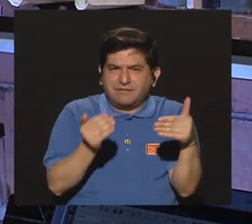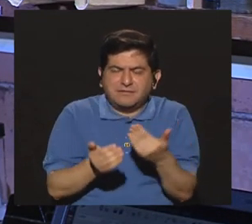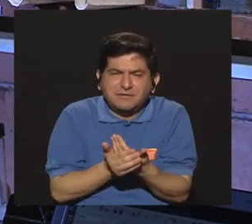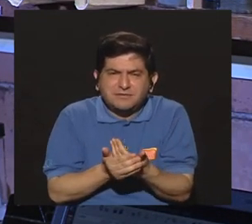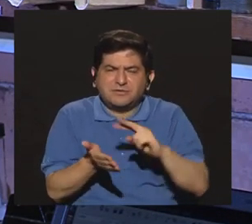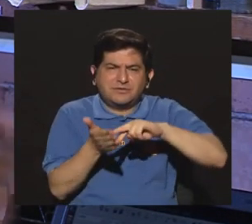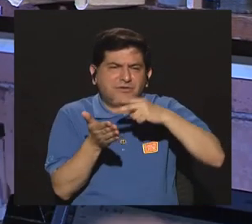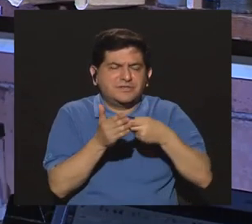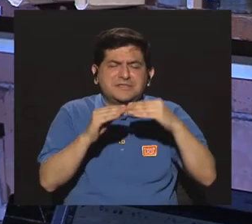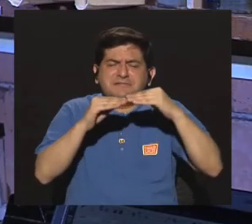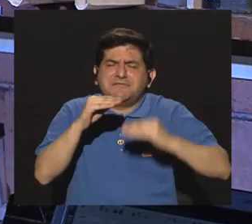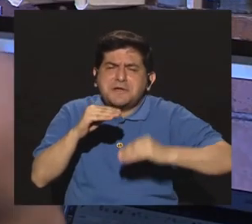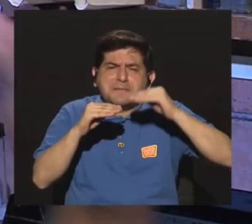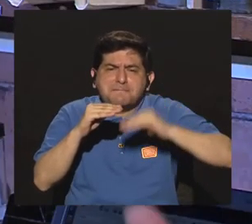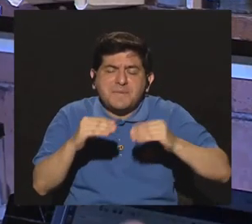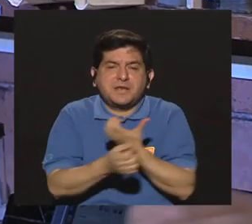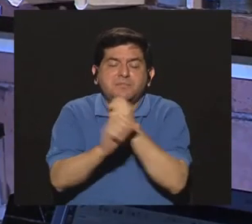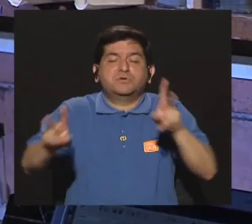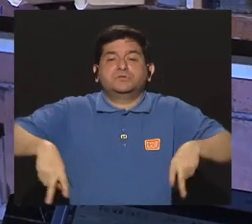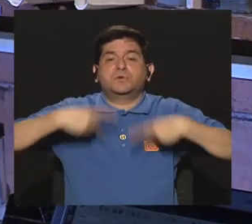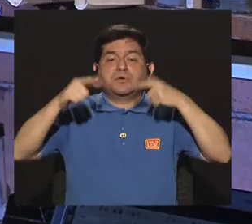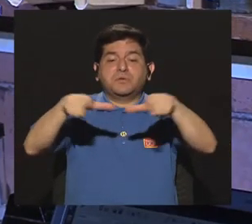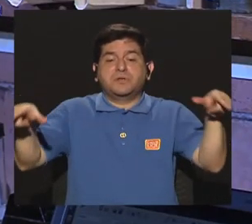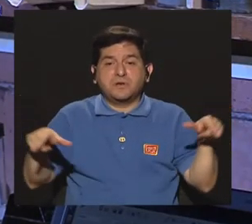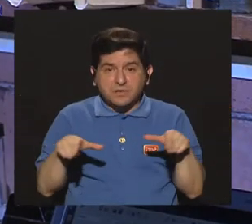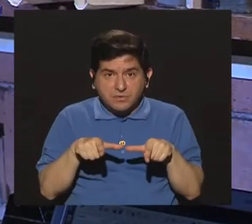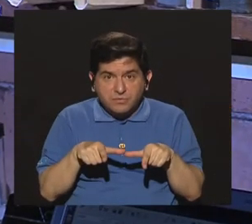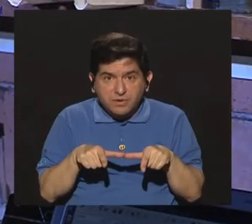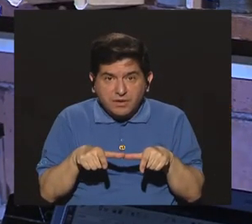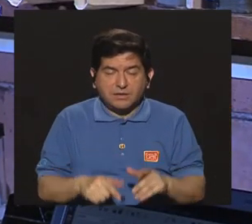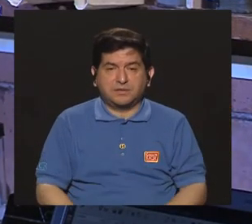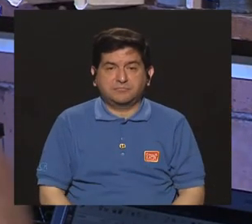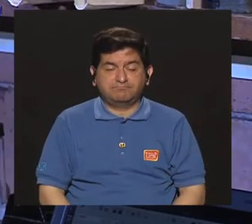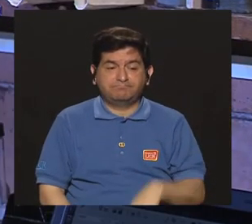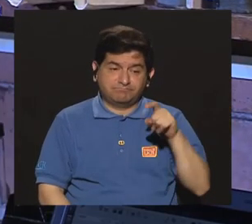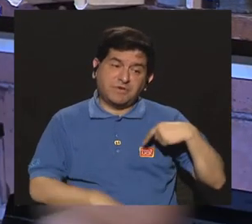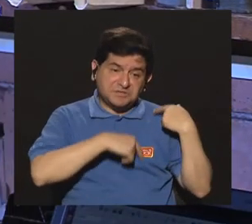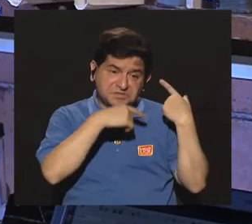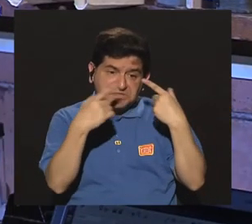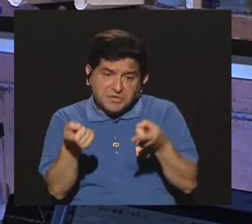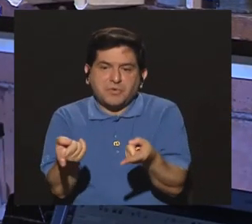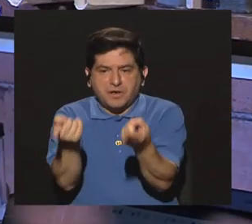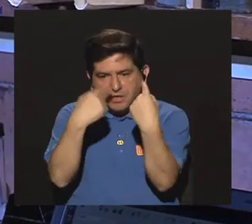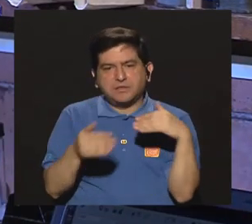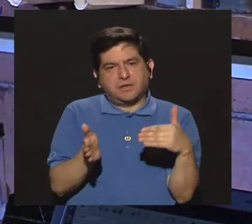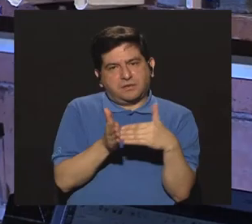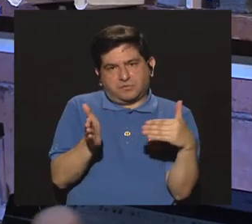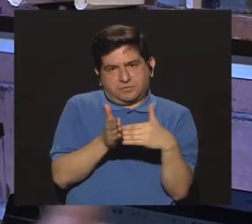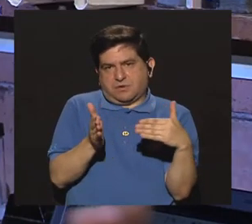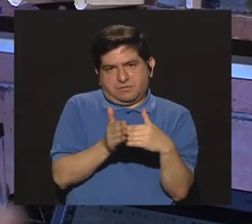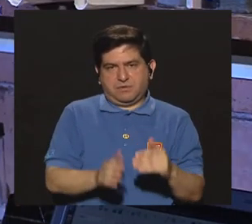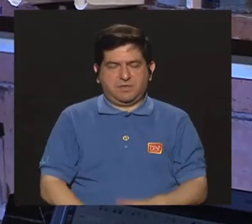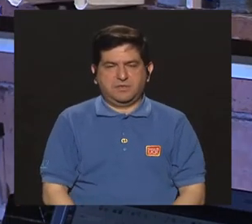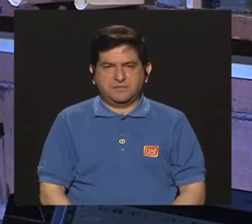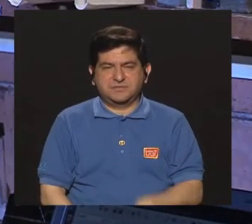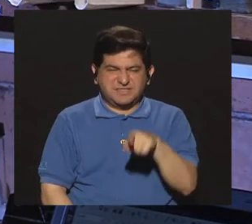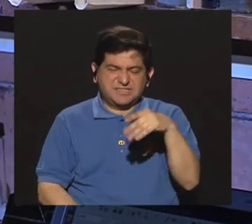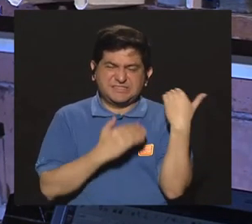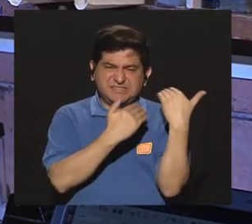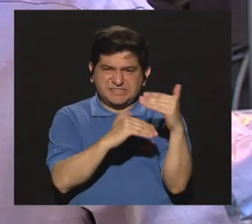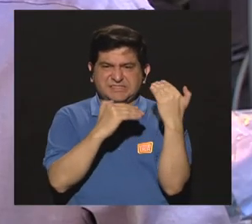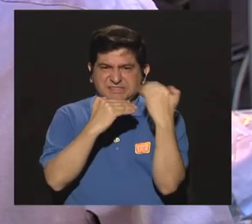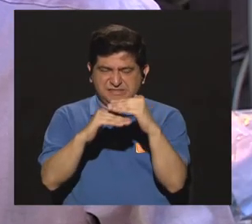todo lo que es lo mínimo para sobrevivir hasta ahí hay que hay que jalar lo y traerlo a través entonces estos son como los